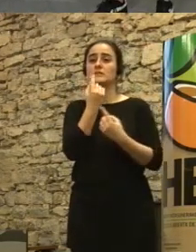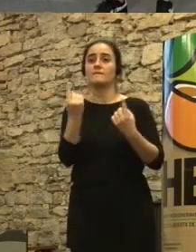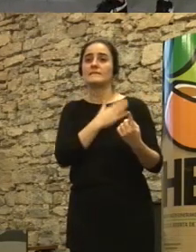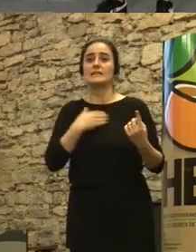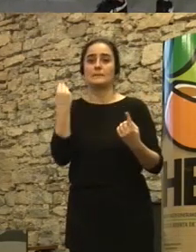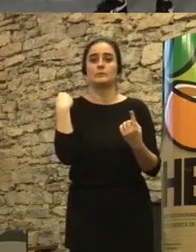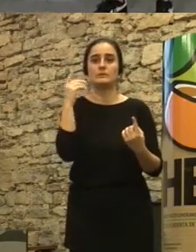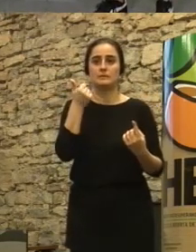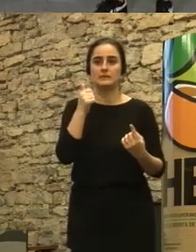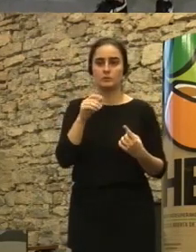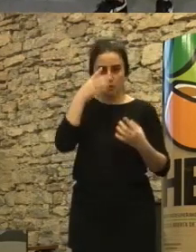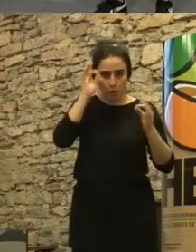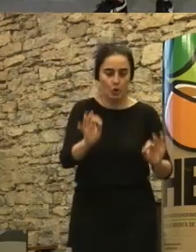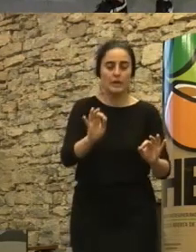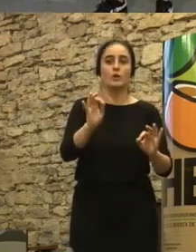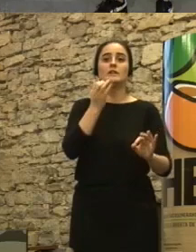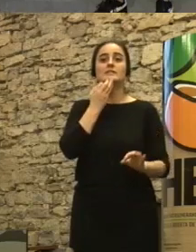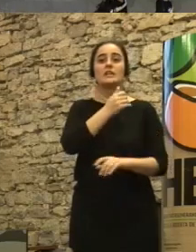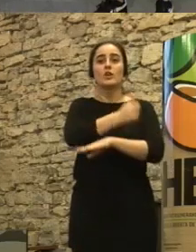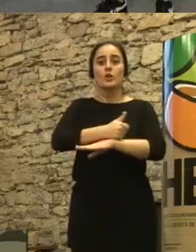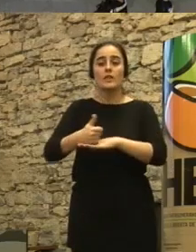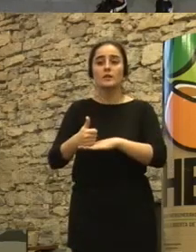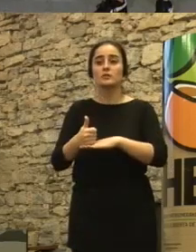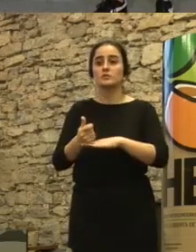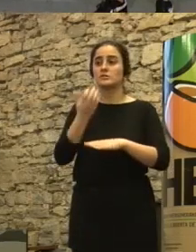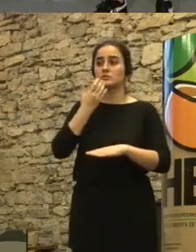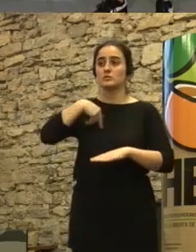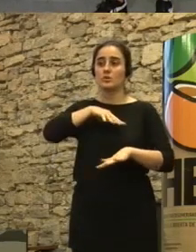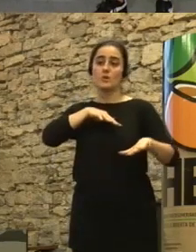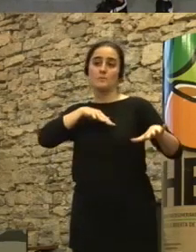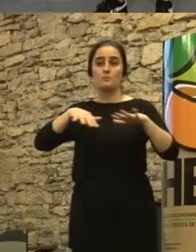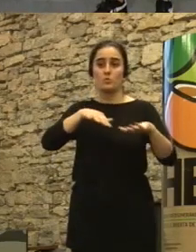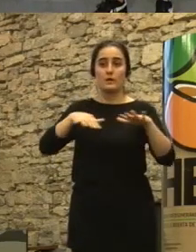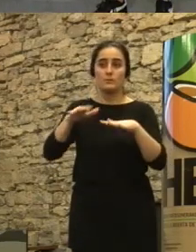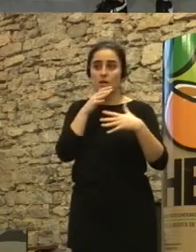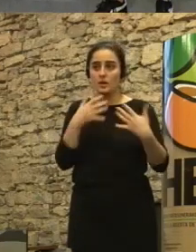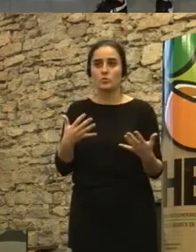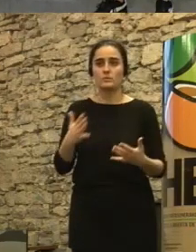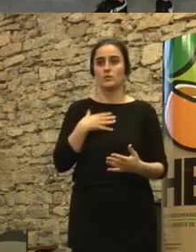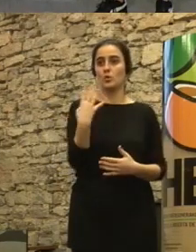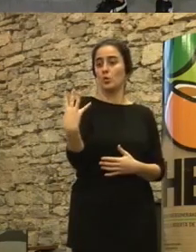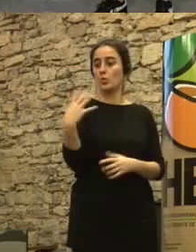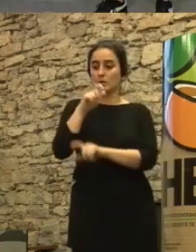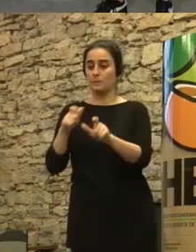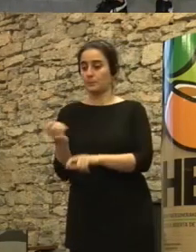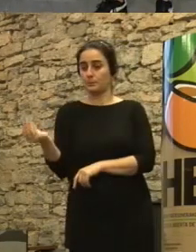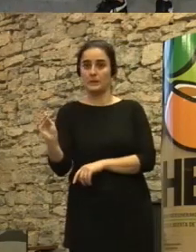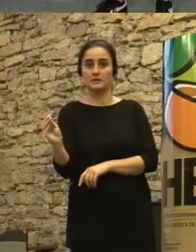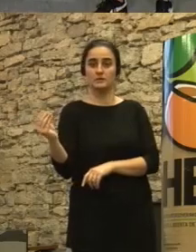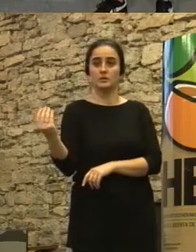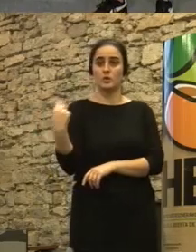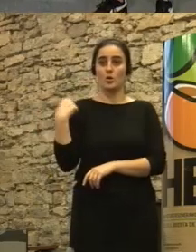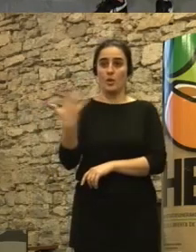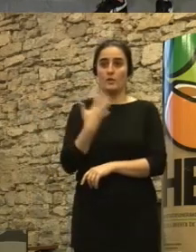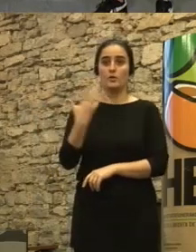en concreto, sí. Si los ciudadanos nos movemos en estos momentos, yo con otras cuatro personas tenemos gestionando